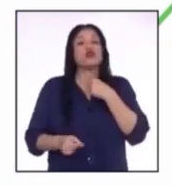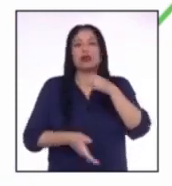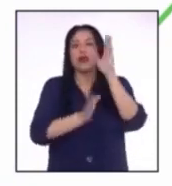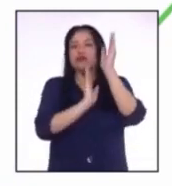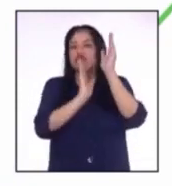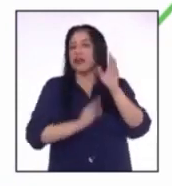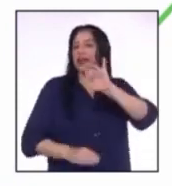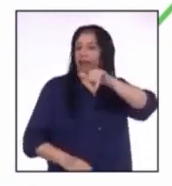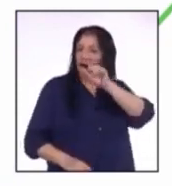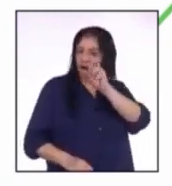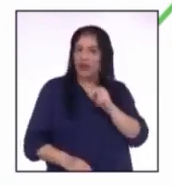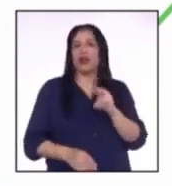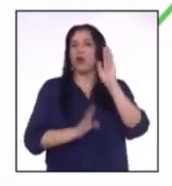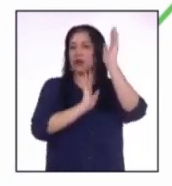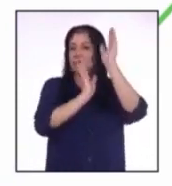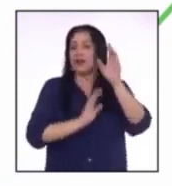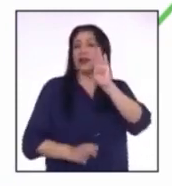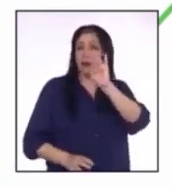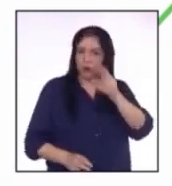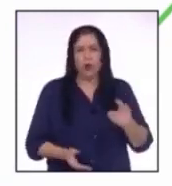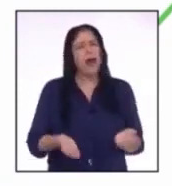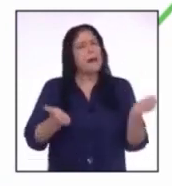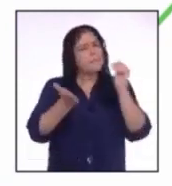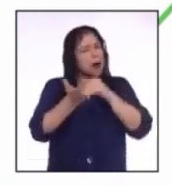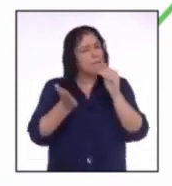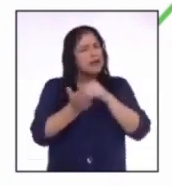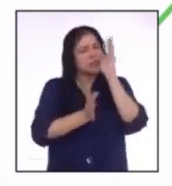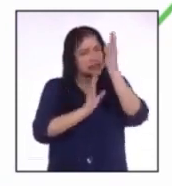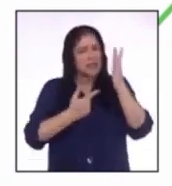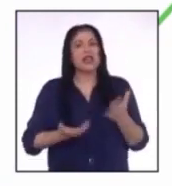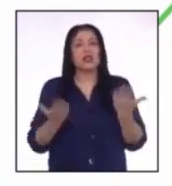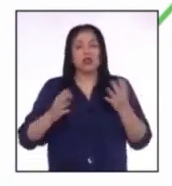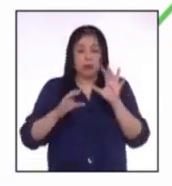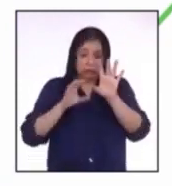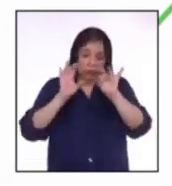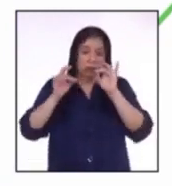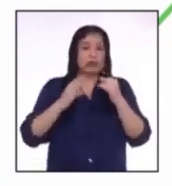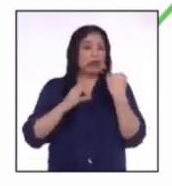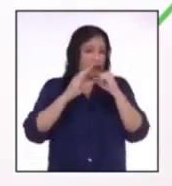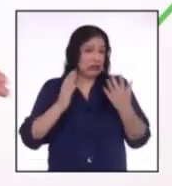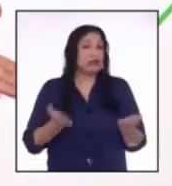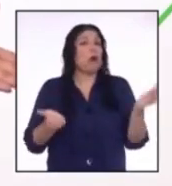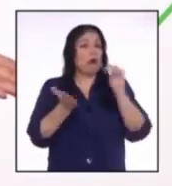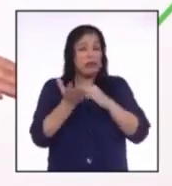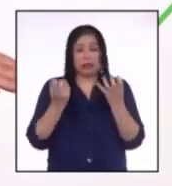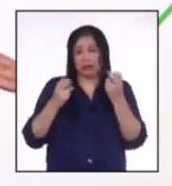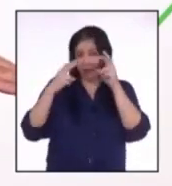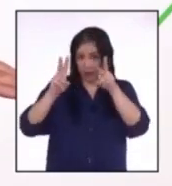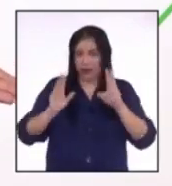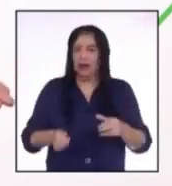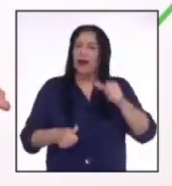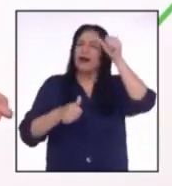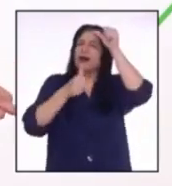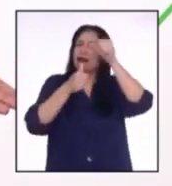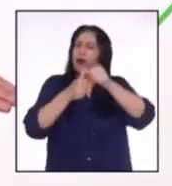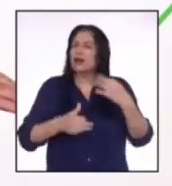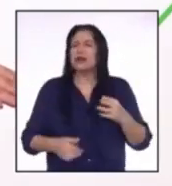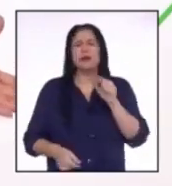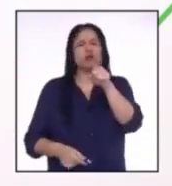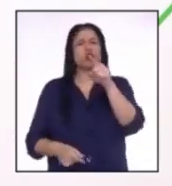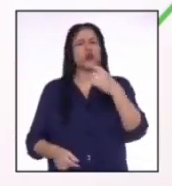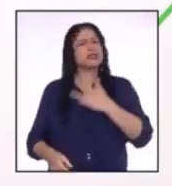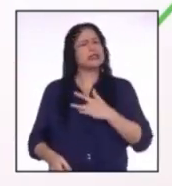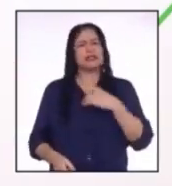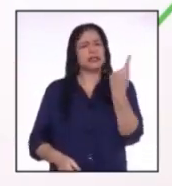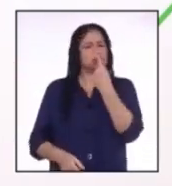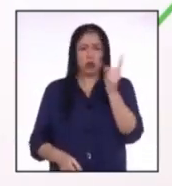javier o bruno no olvides que muchas más están disponibles en internet digo por si quieres volver a verlas recuerda siempre que no estás